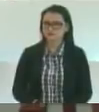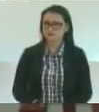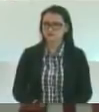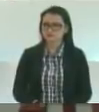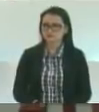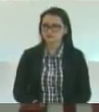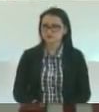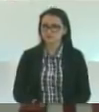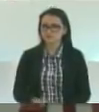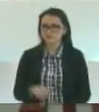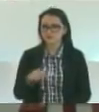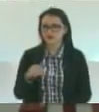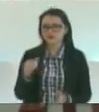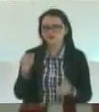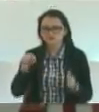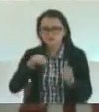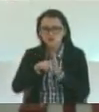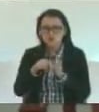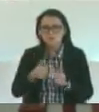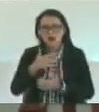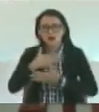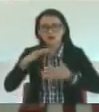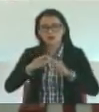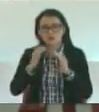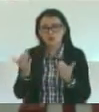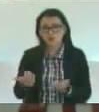es un campo de concentración, el más grande del mundo.